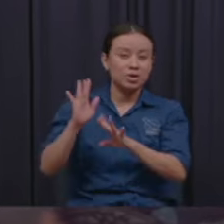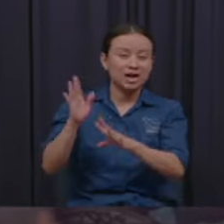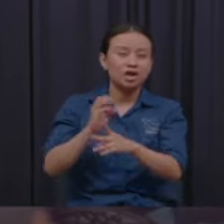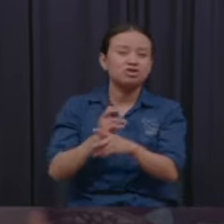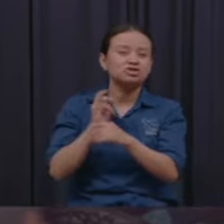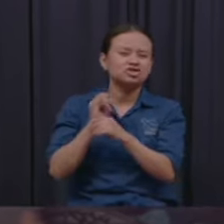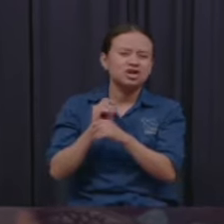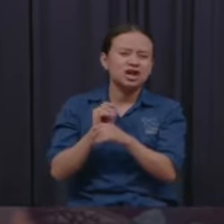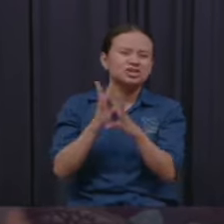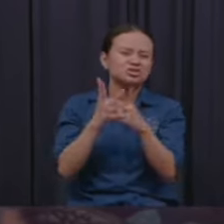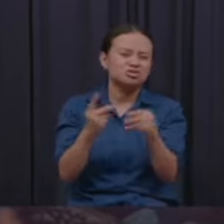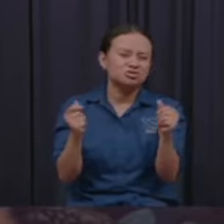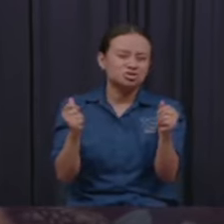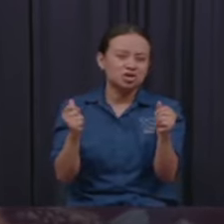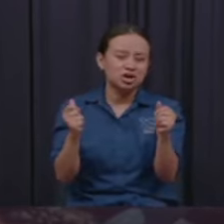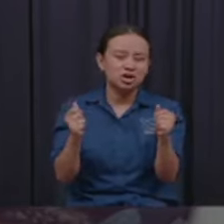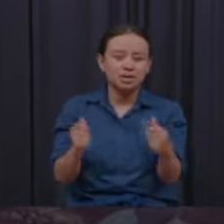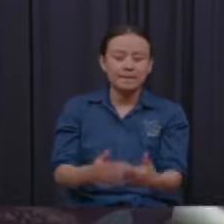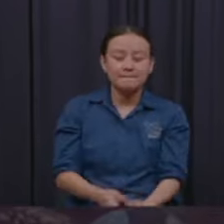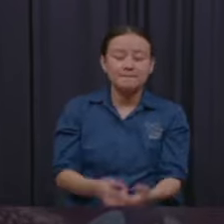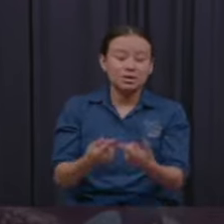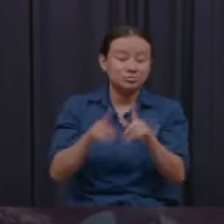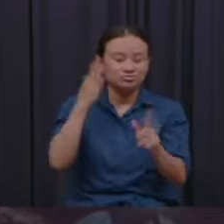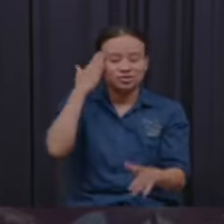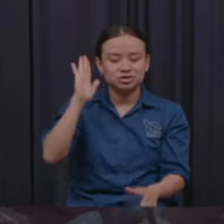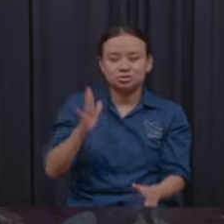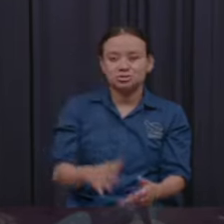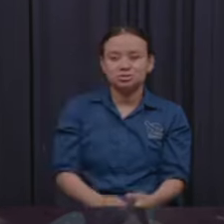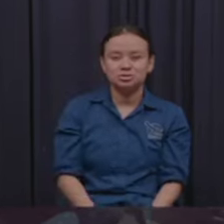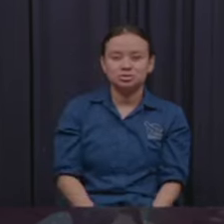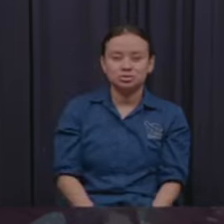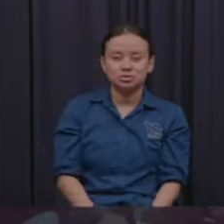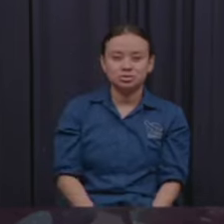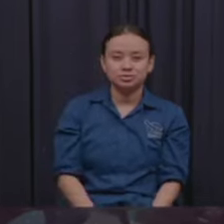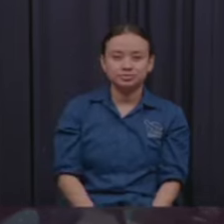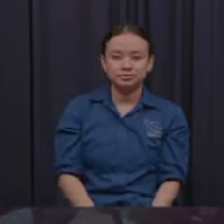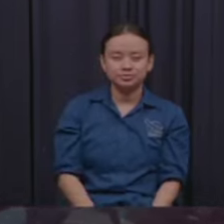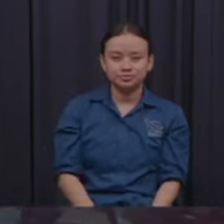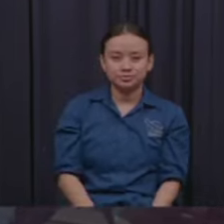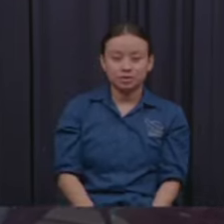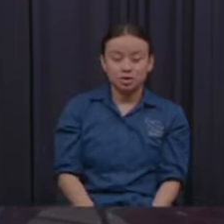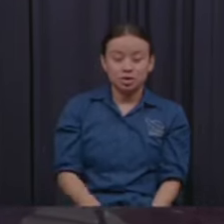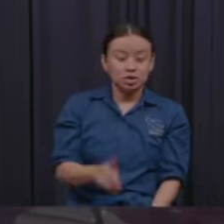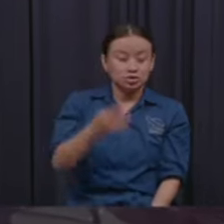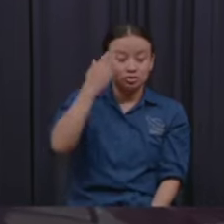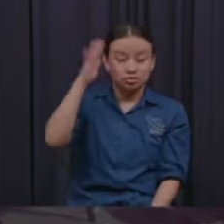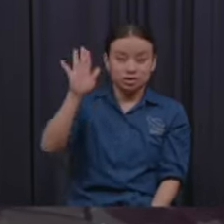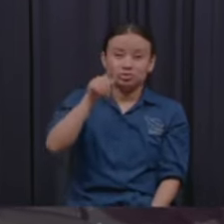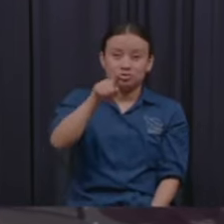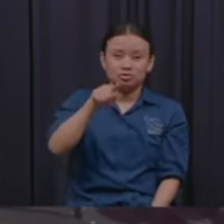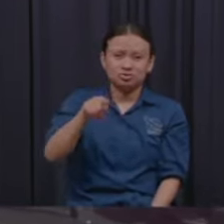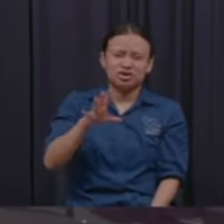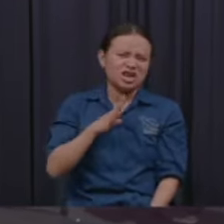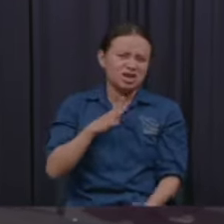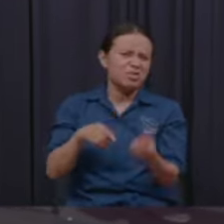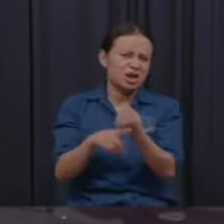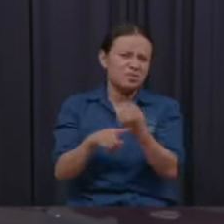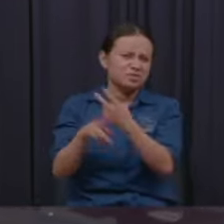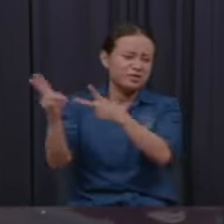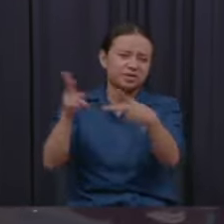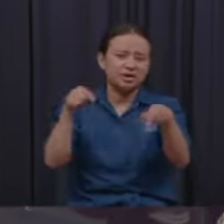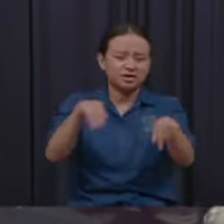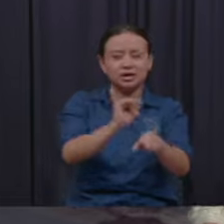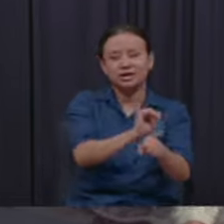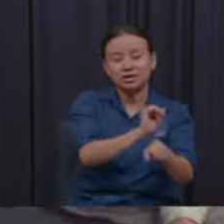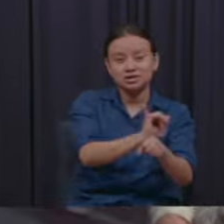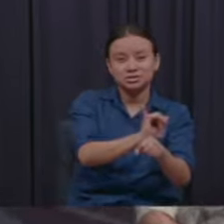tuve un gran estorbo, dice, ¿verdad? Espero que usted no haya sido estorbado para venir, ¿verdad? Pero si le